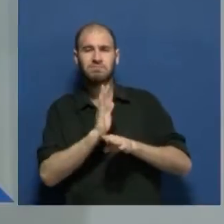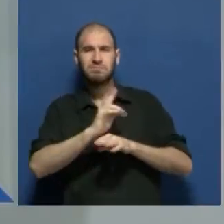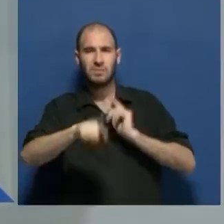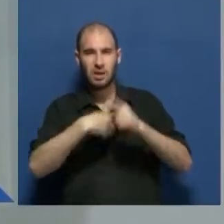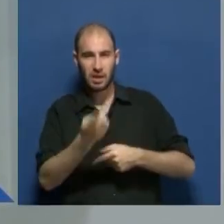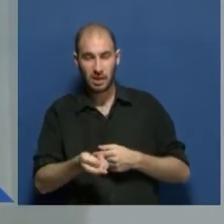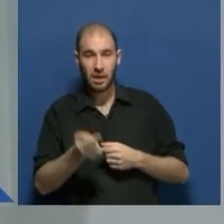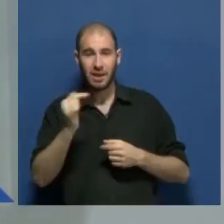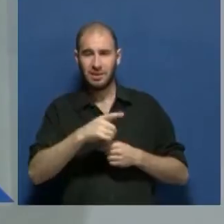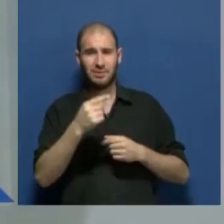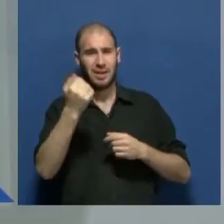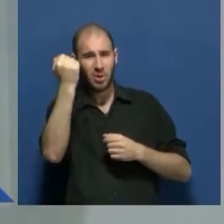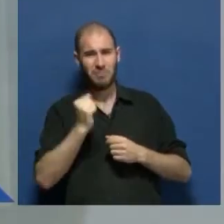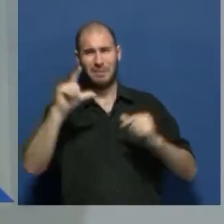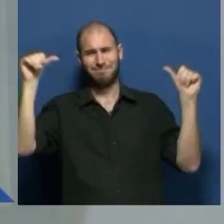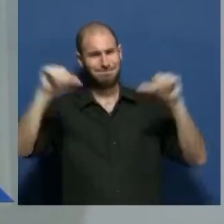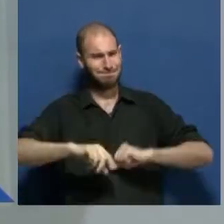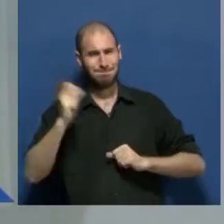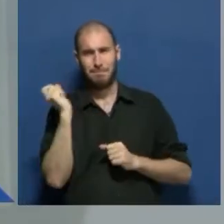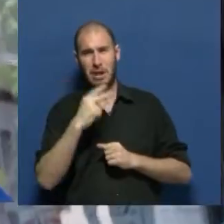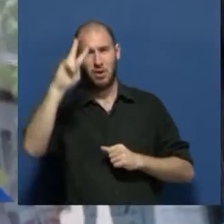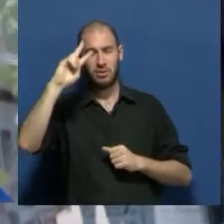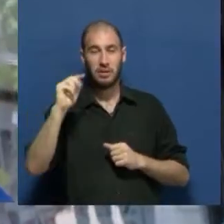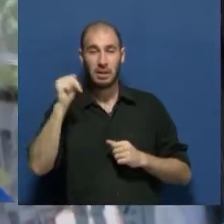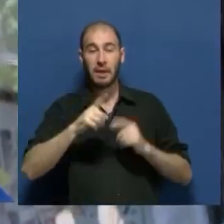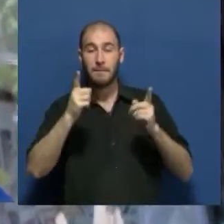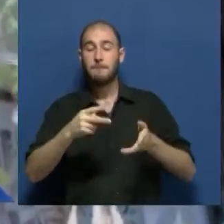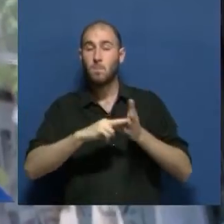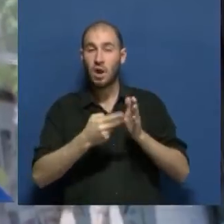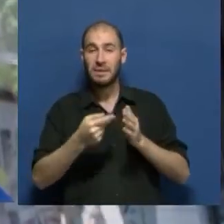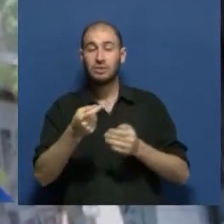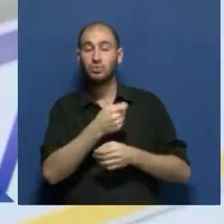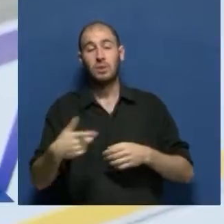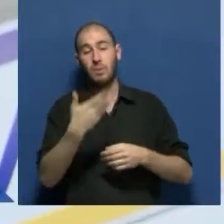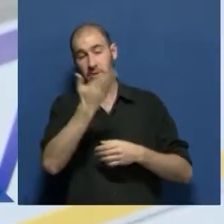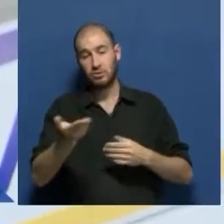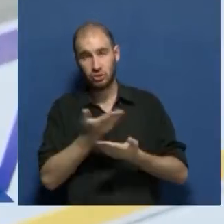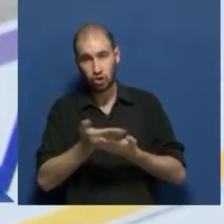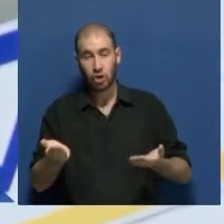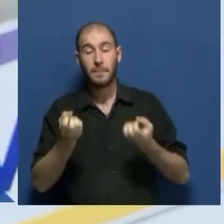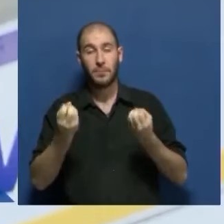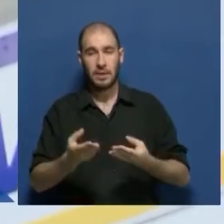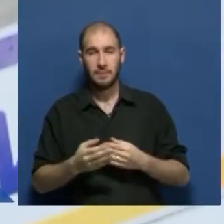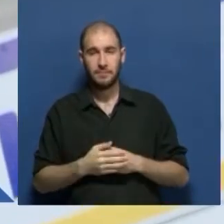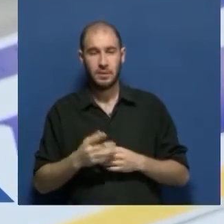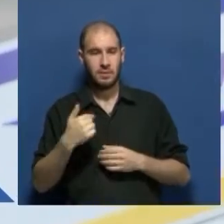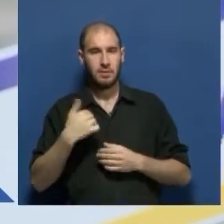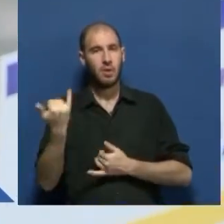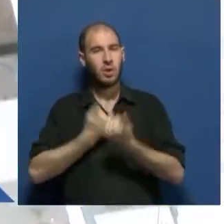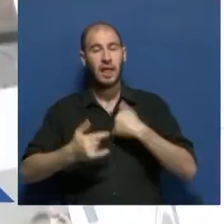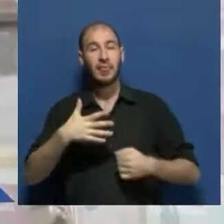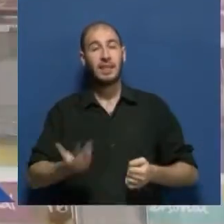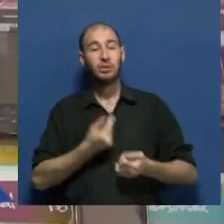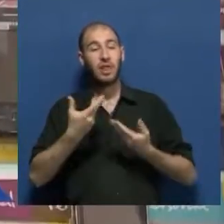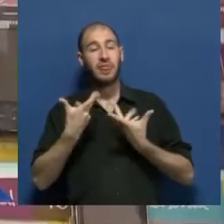más recesión y va a repercutir sobre, bueno, el salario de la gente, porque yo escuchaba a la directora